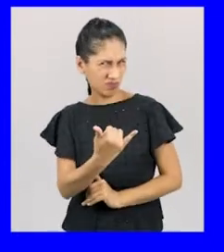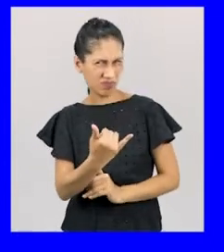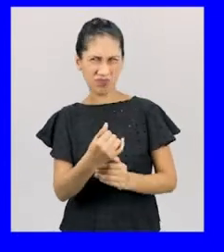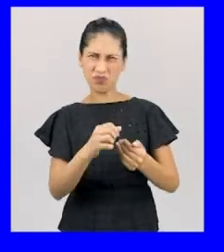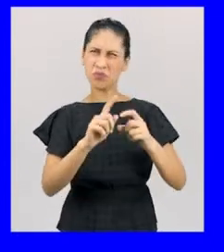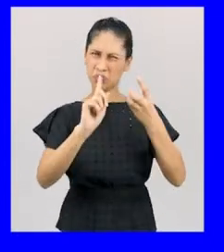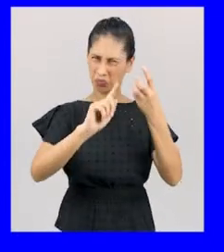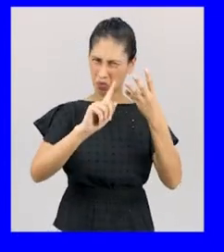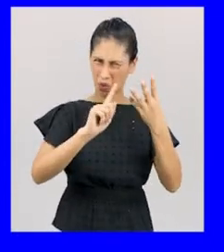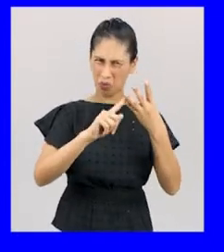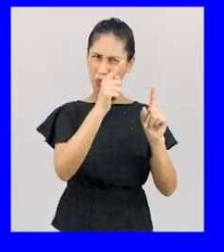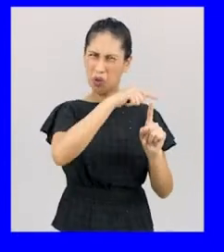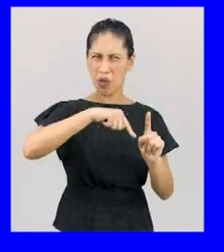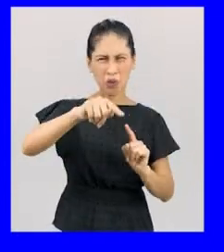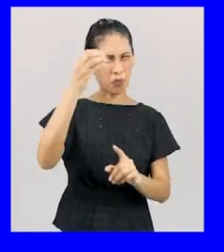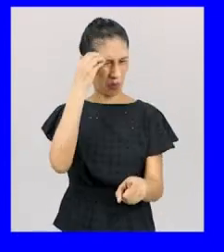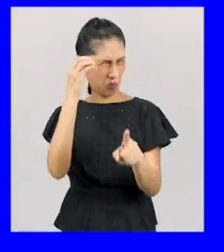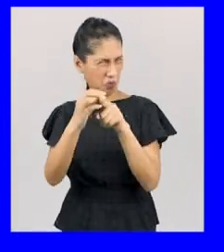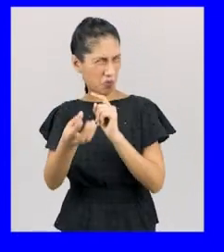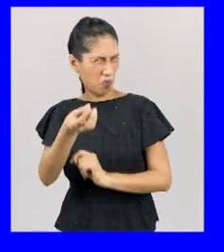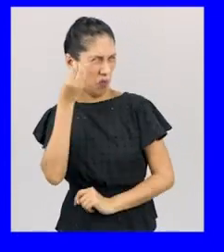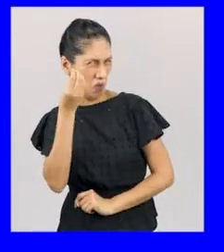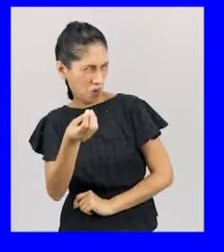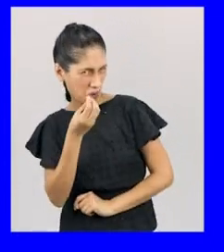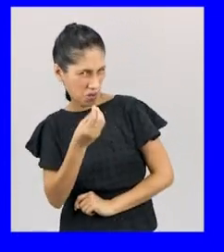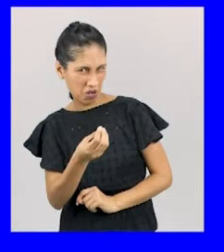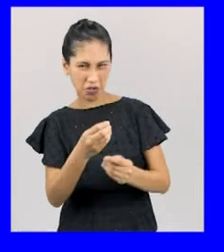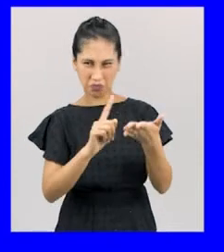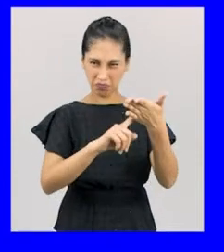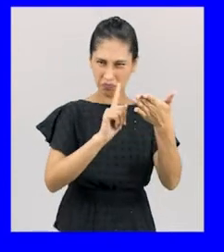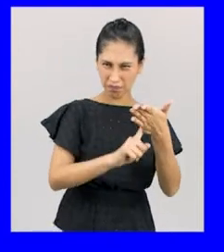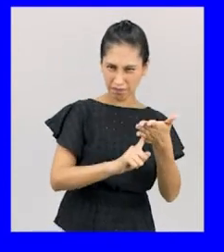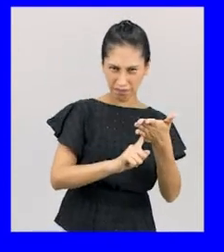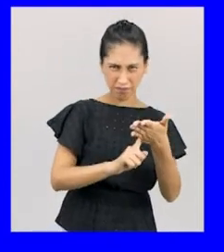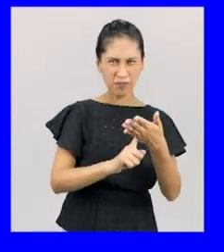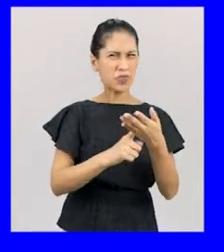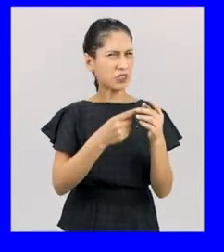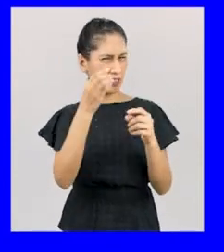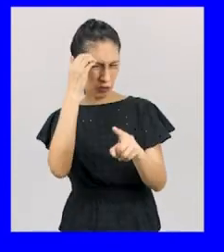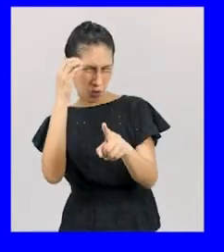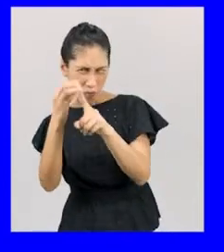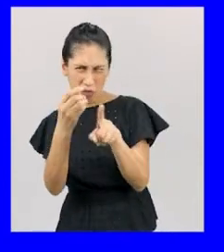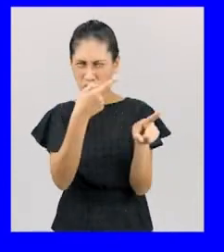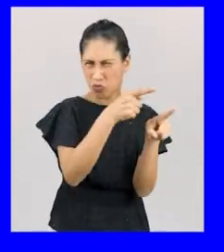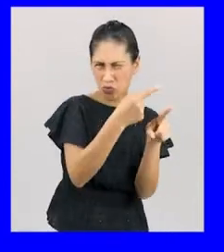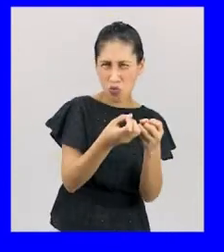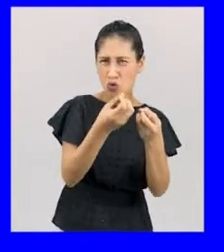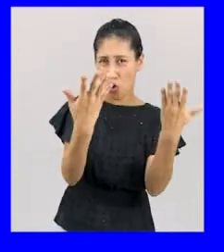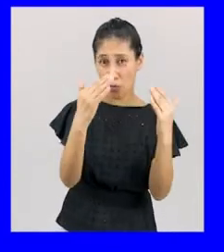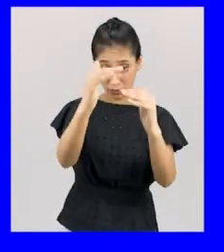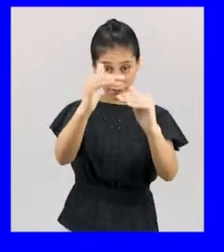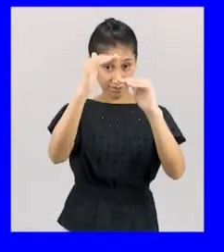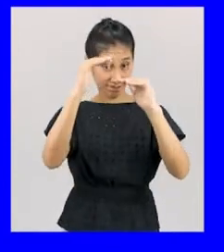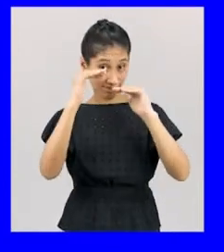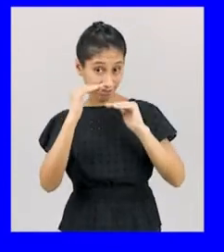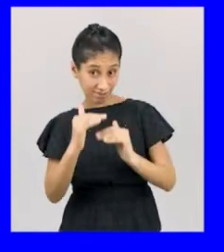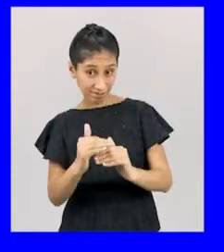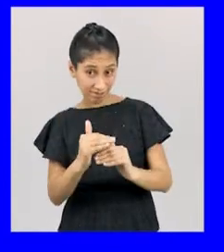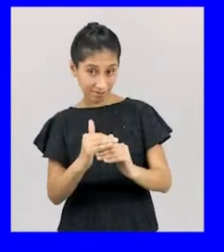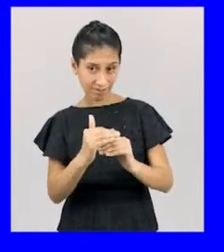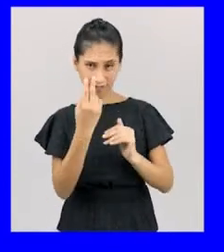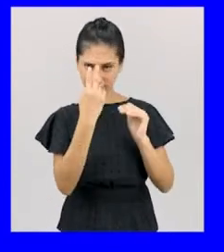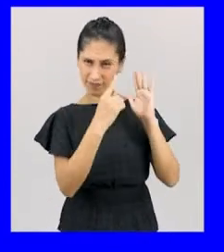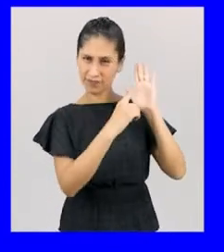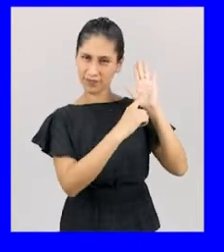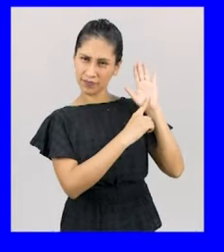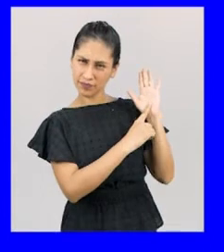así? ¿Qué diferencias existen entre las opiniones? ¿Qué otras causas o efectos que conoces es